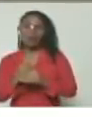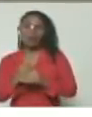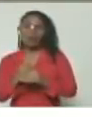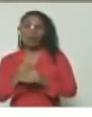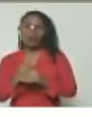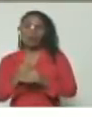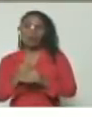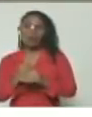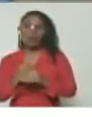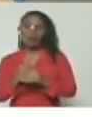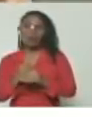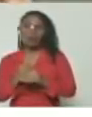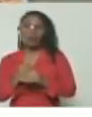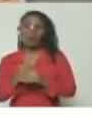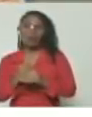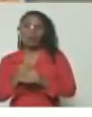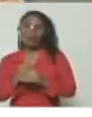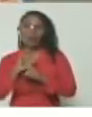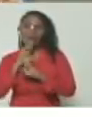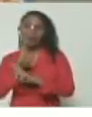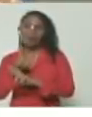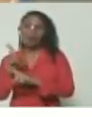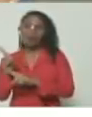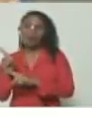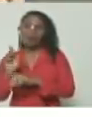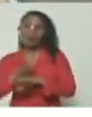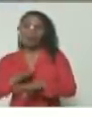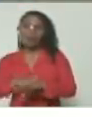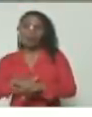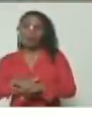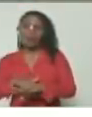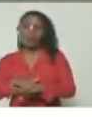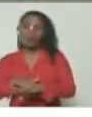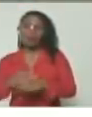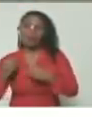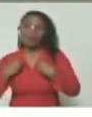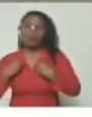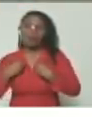el resultado es lo que hemos vivido en resistencia.